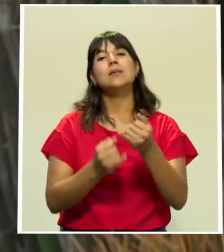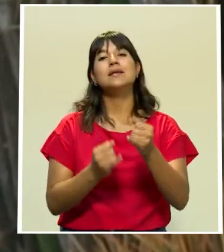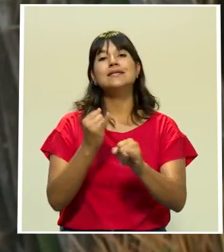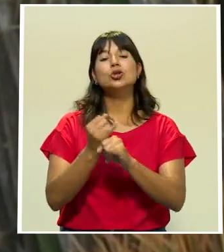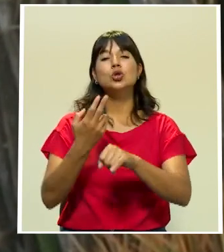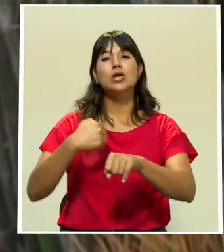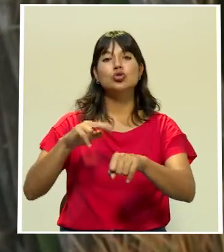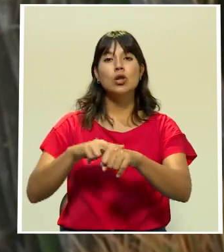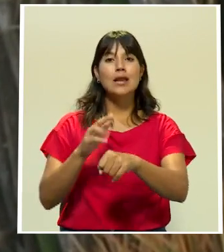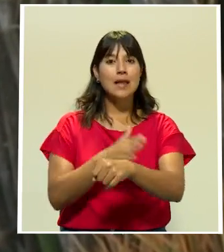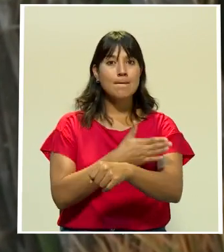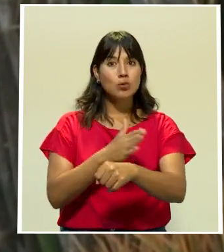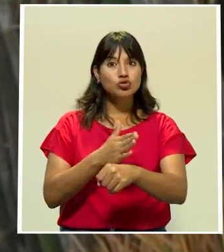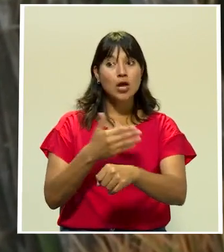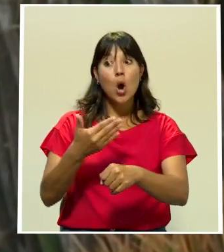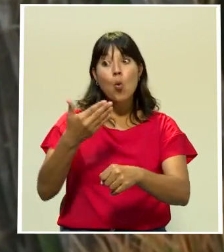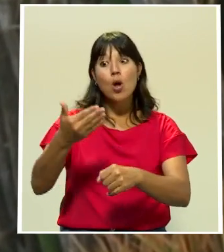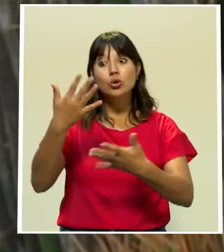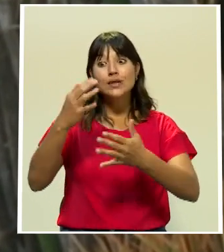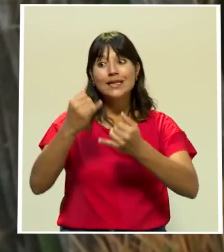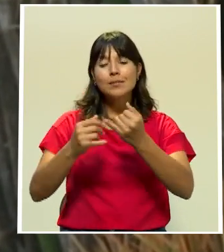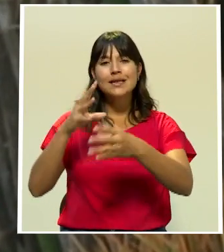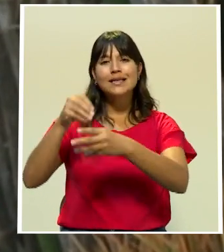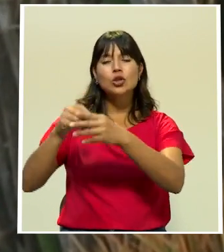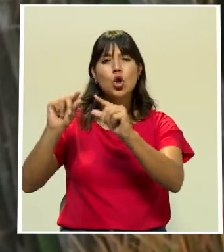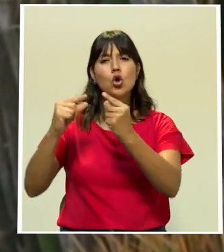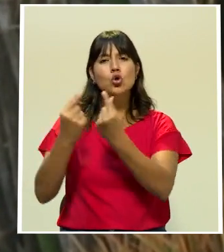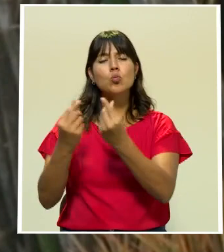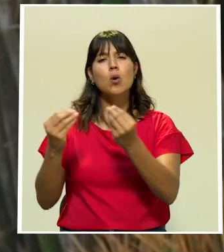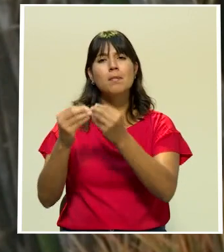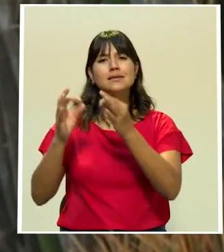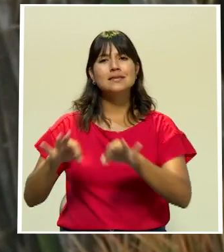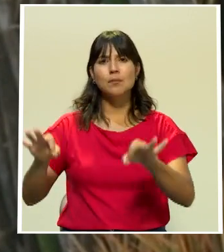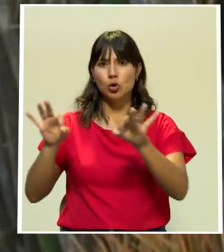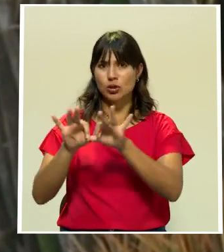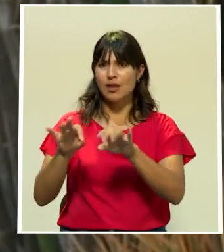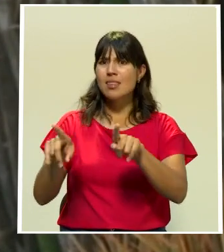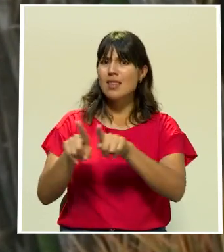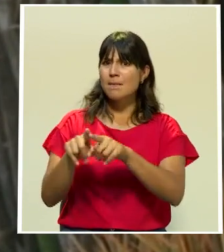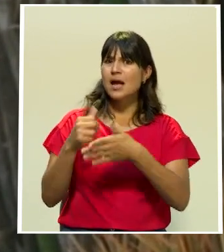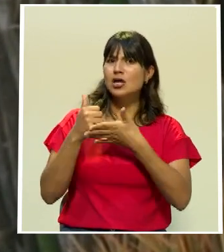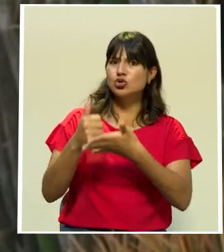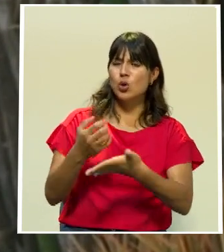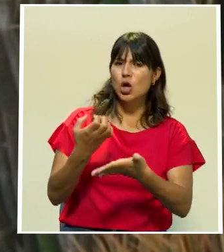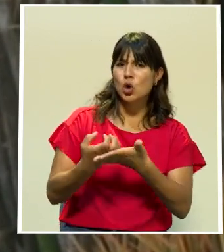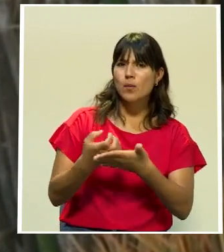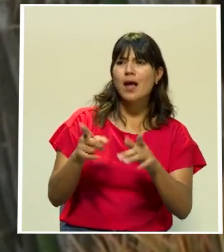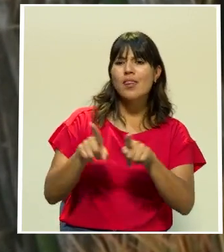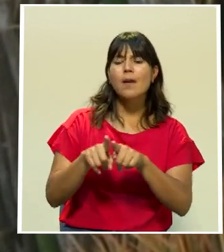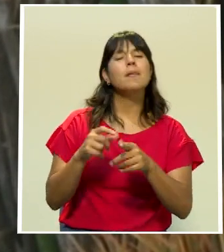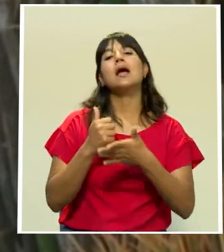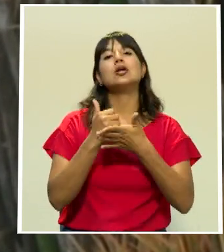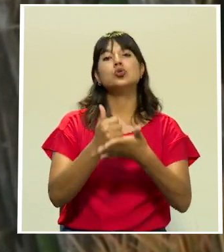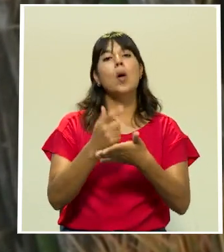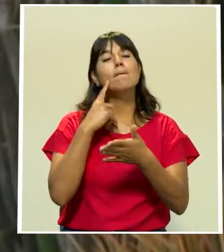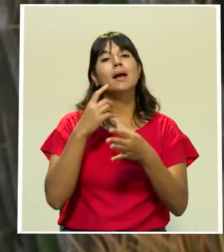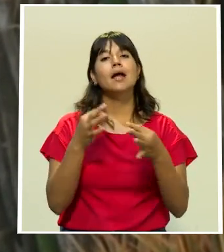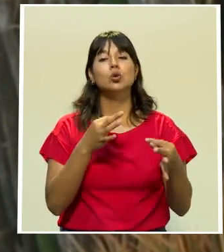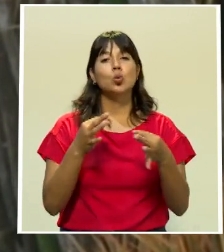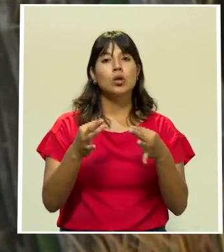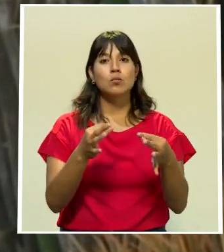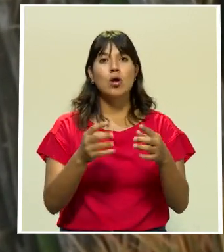de las bandas más importantes que impulsan también la economía, que impactan directamente también el turismo. Entonces, es